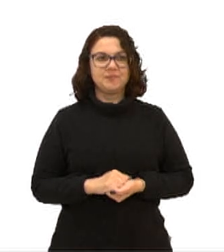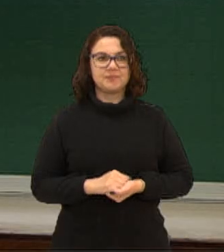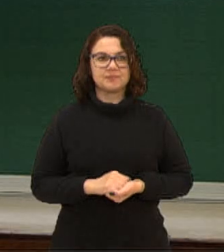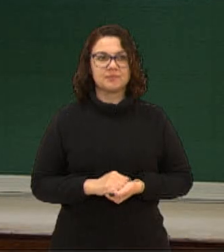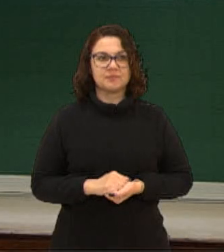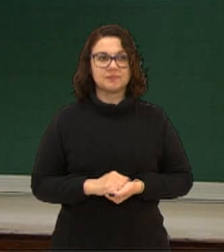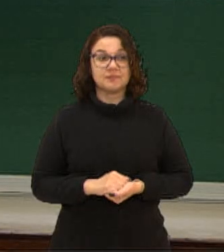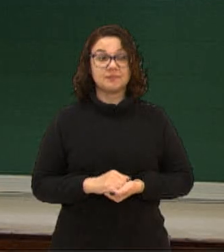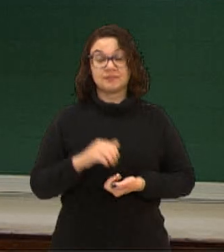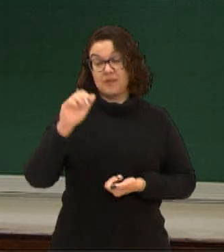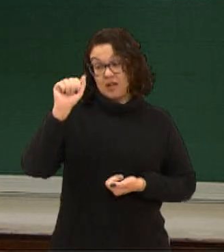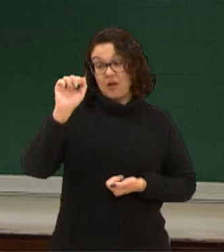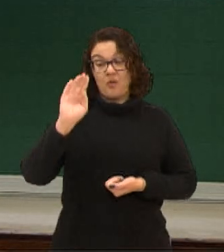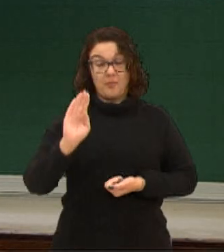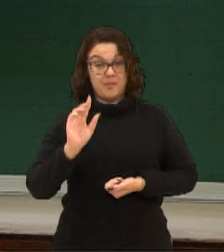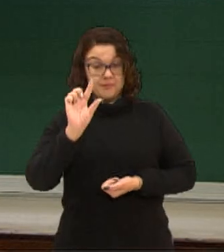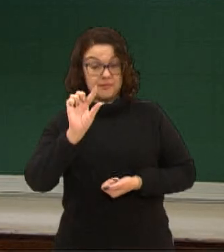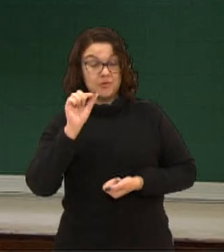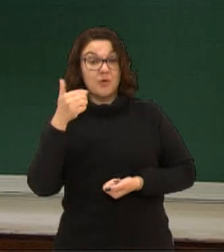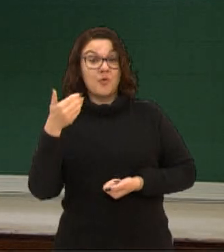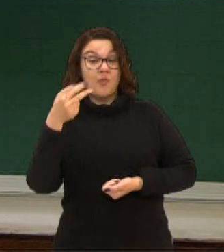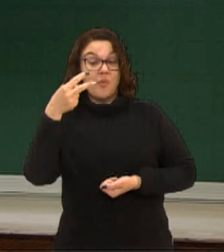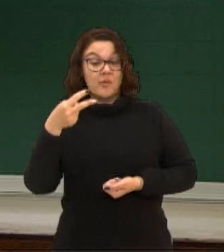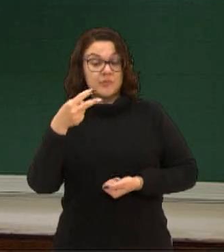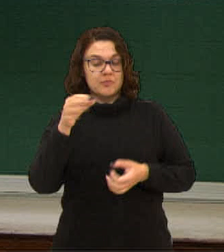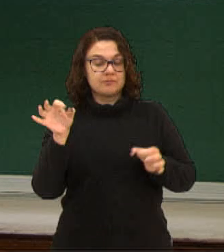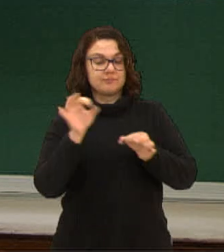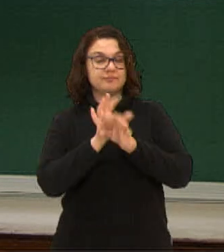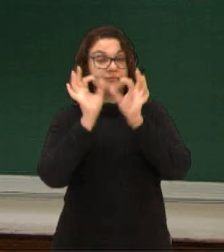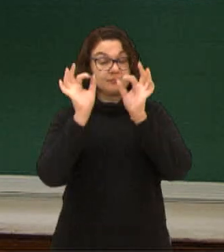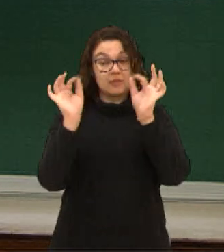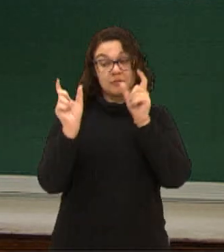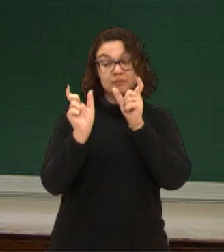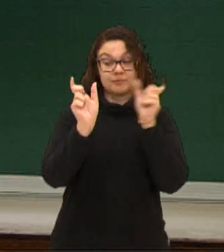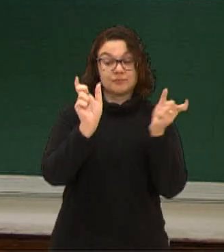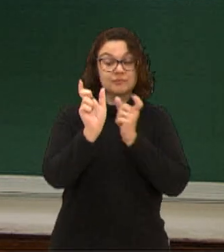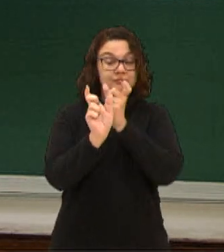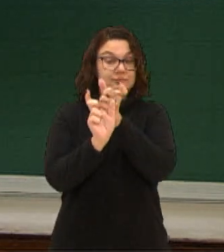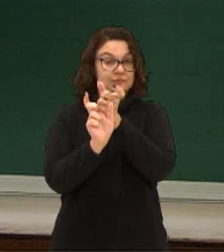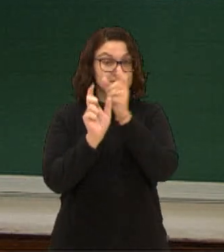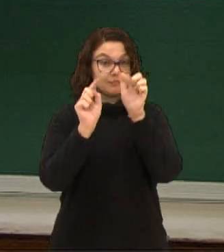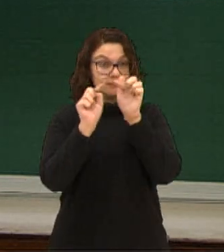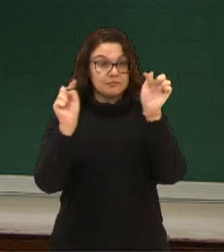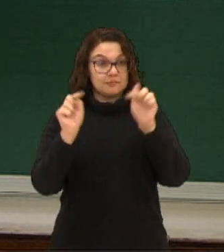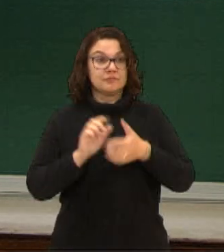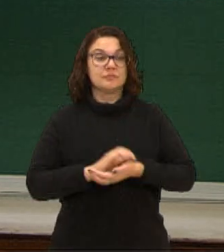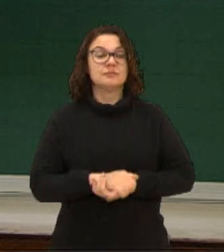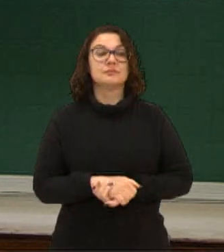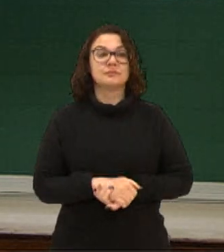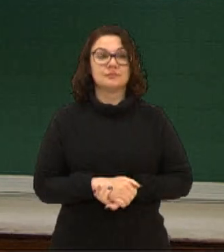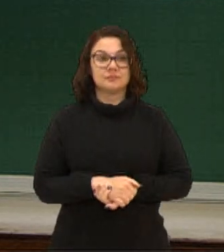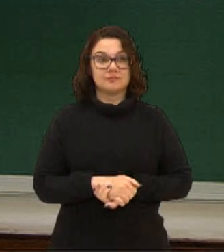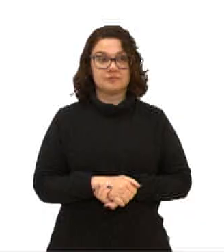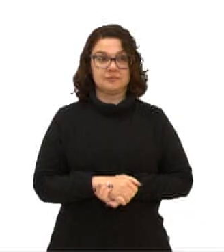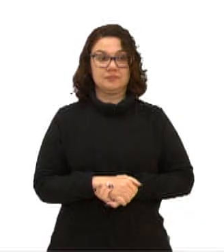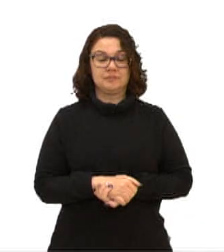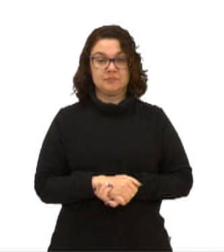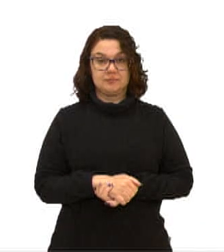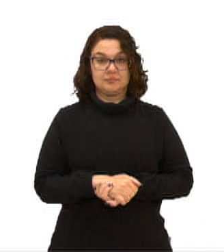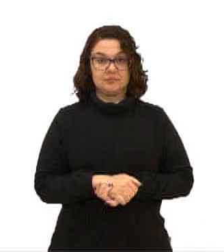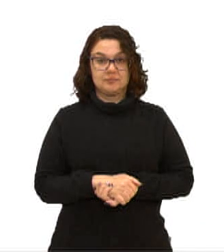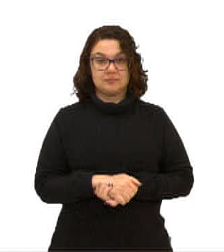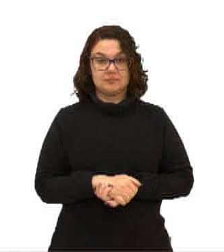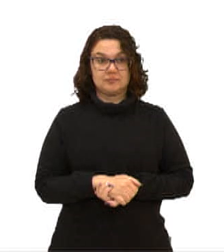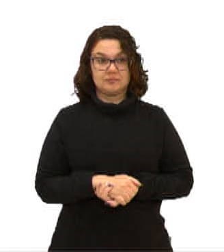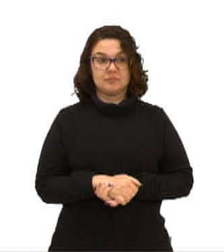vai elegir ou A ou B. Qual das duas completa corretamente esta preposición? Y aquí en